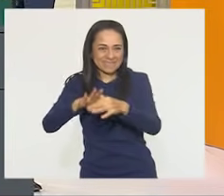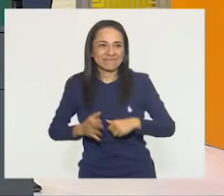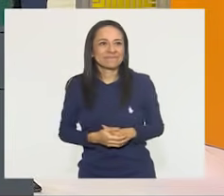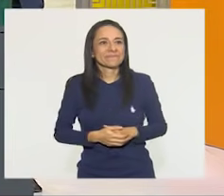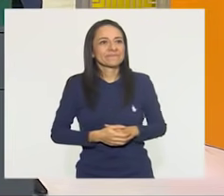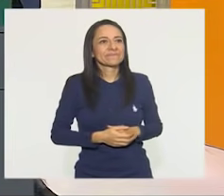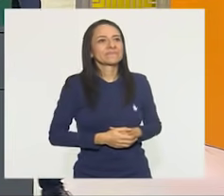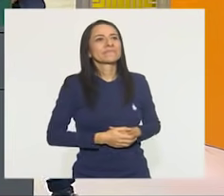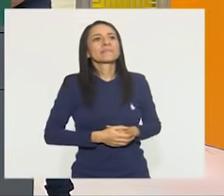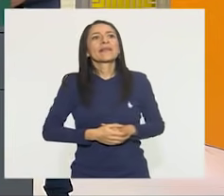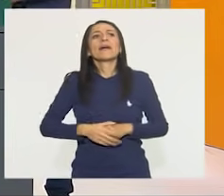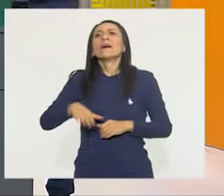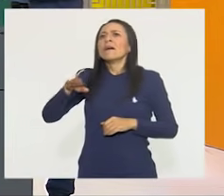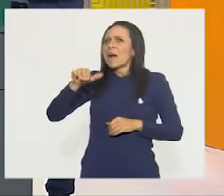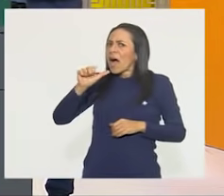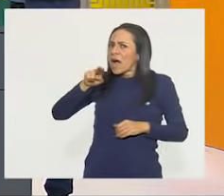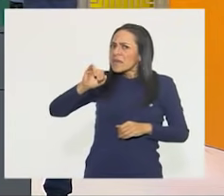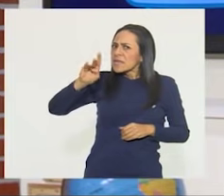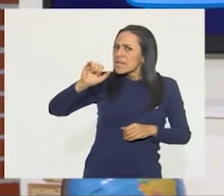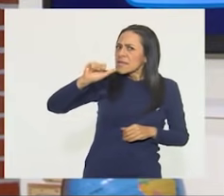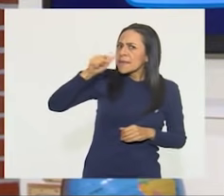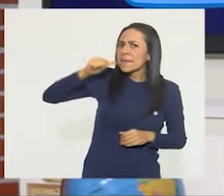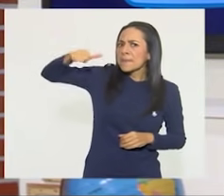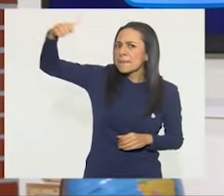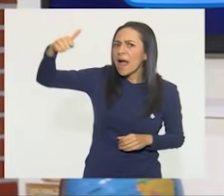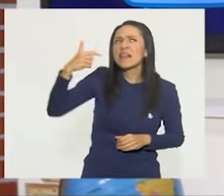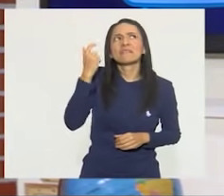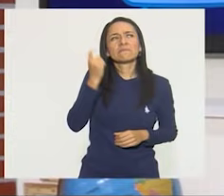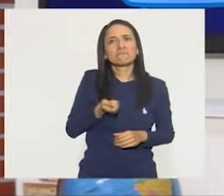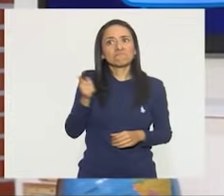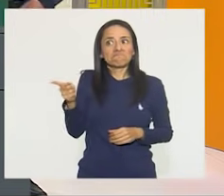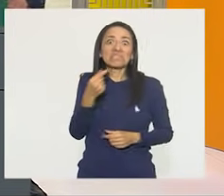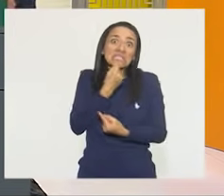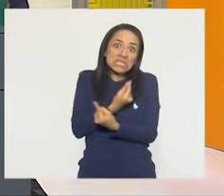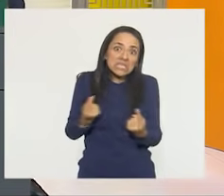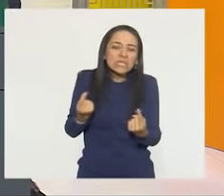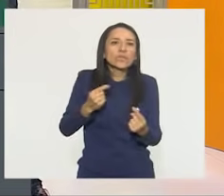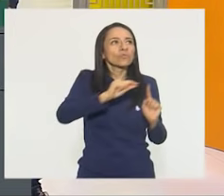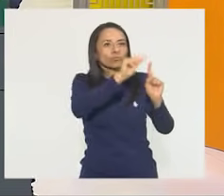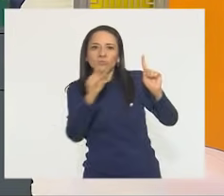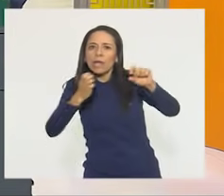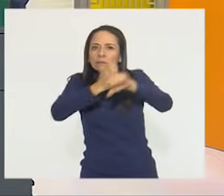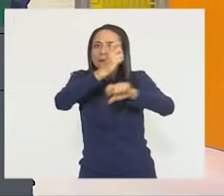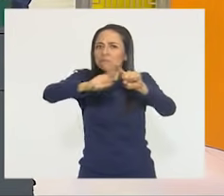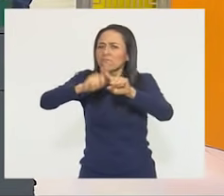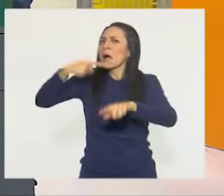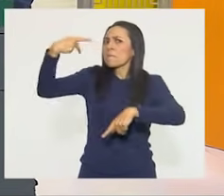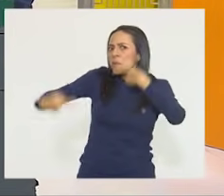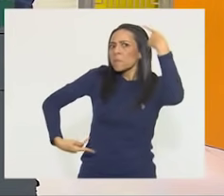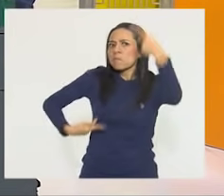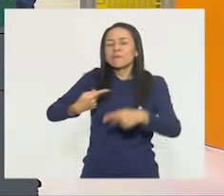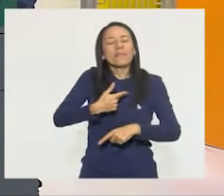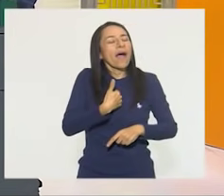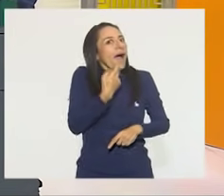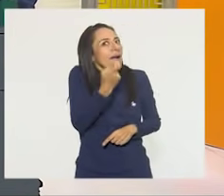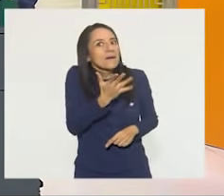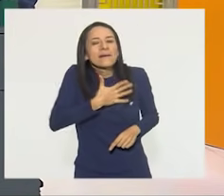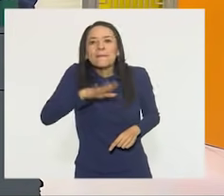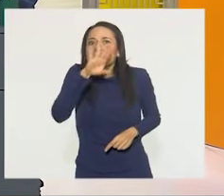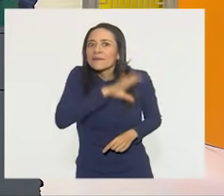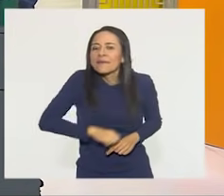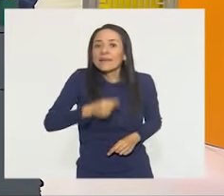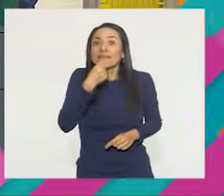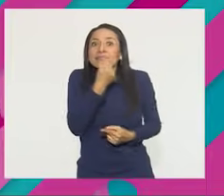¿Qué crees, Aníbal? Parece que hay unas preguntas de unos niños yendo de otros estados. Me encanta que tengamos niños curiosos en casa haciéndonos